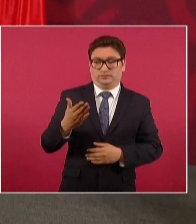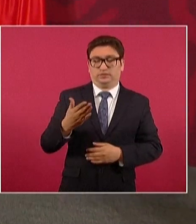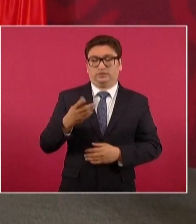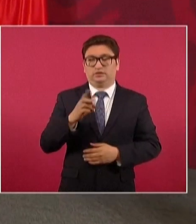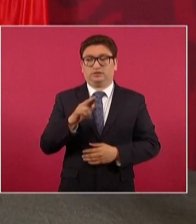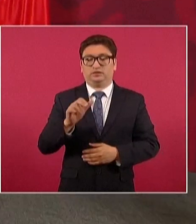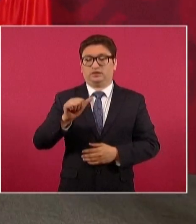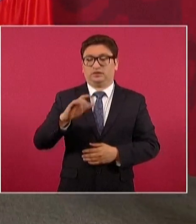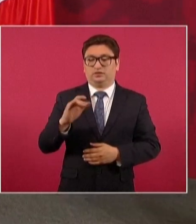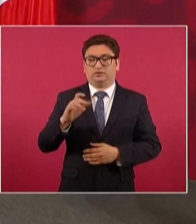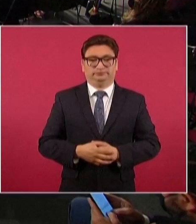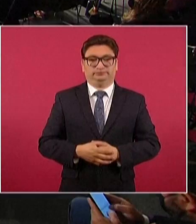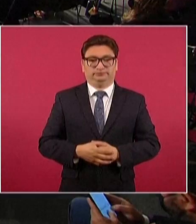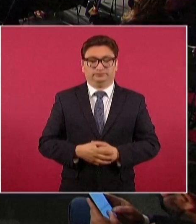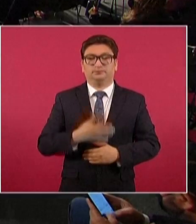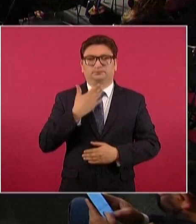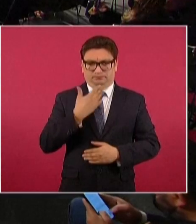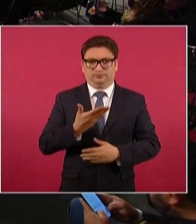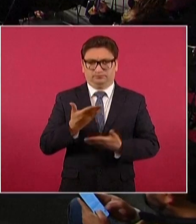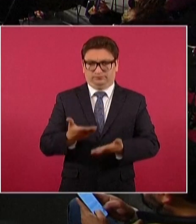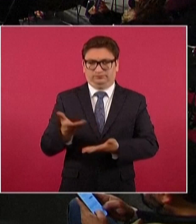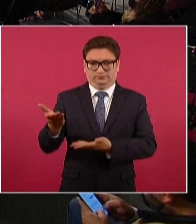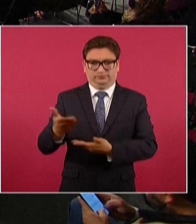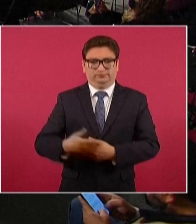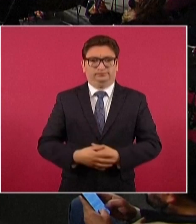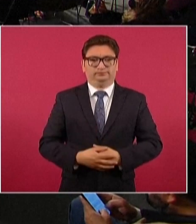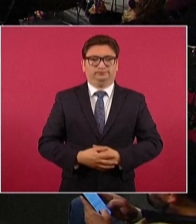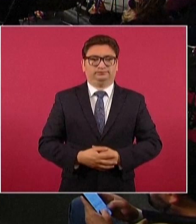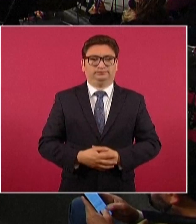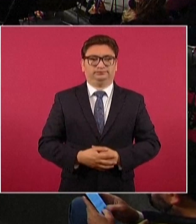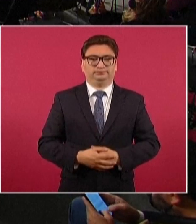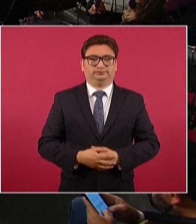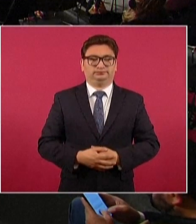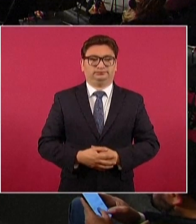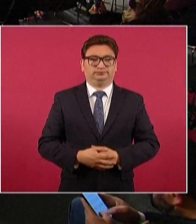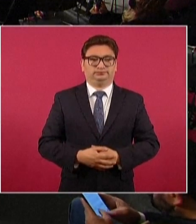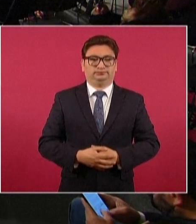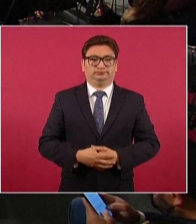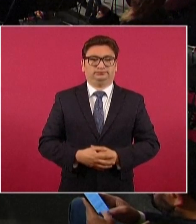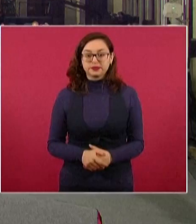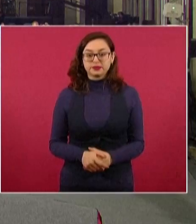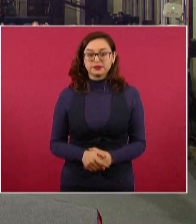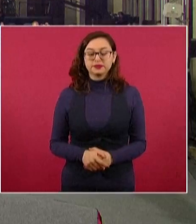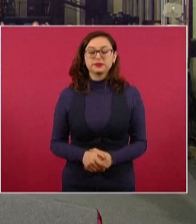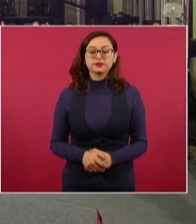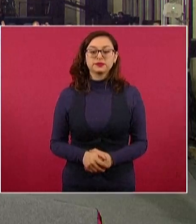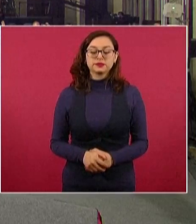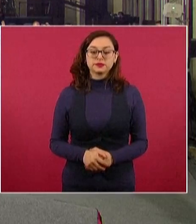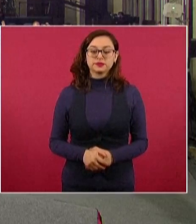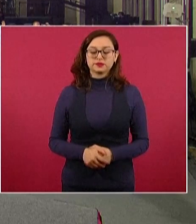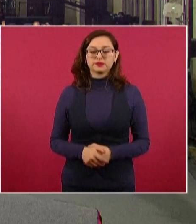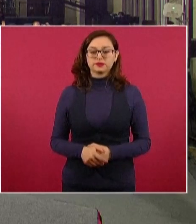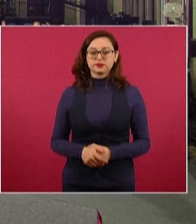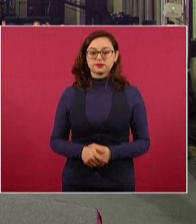de san antonio unos 60 bomberos fueron desplegados para encargarse de los restos mortales el presidente mexicano